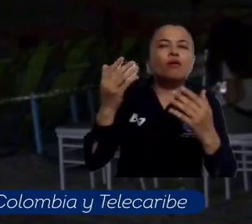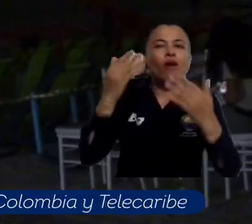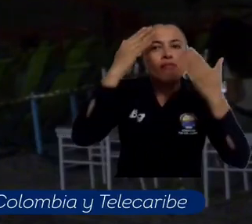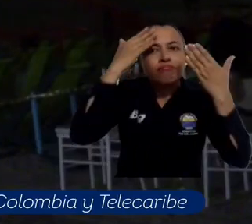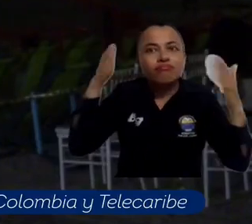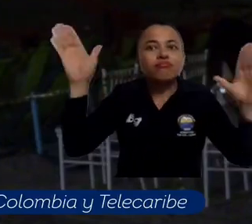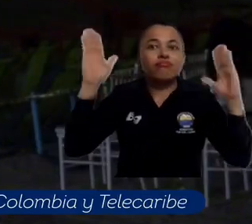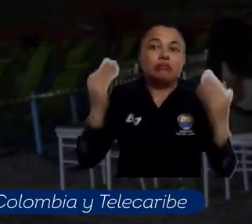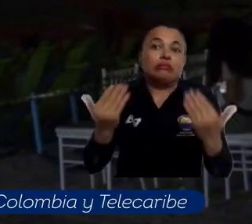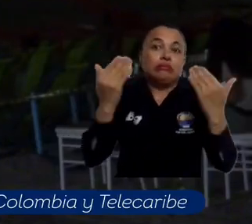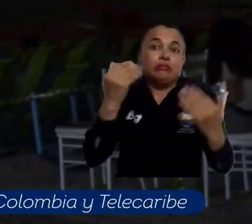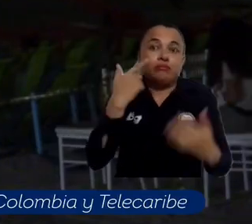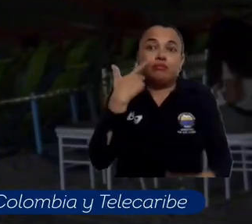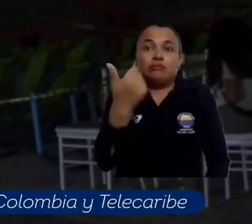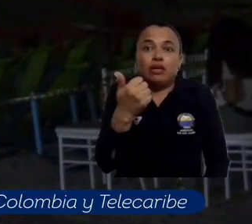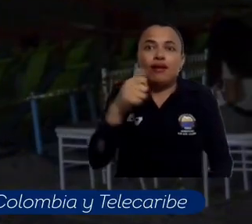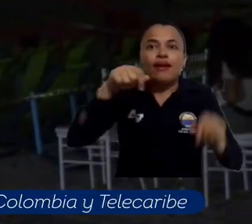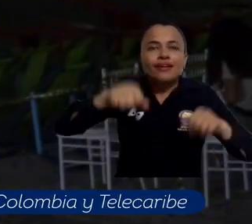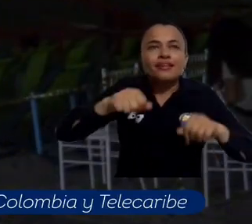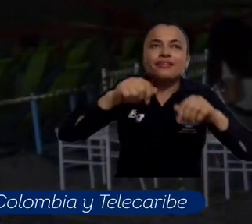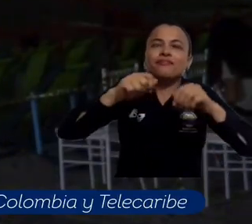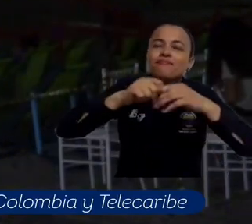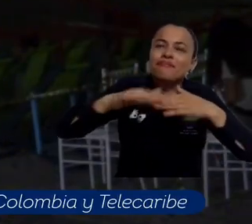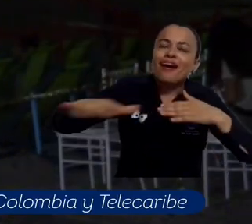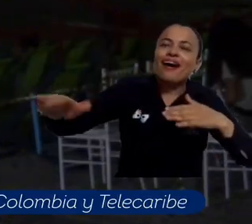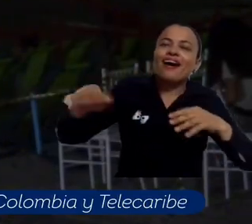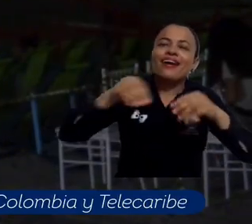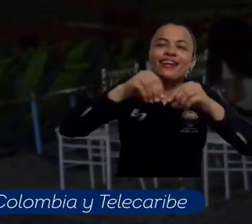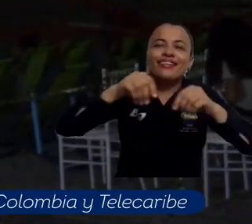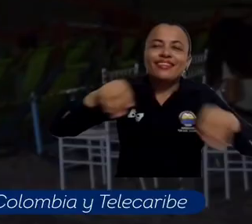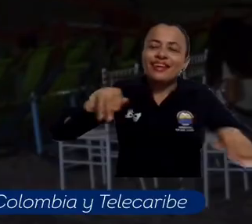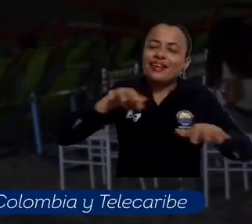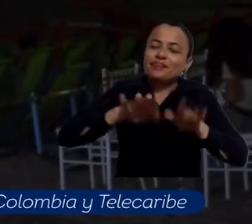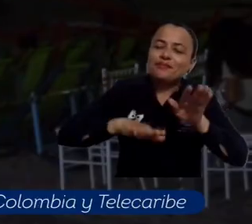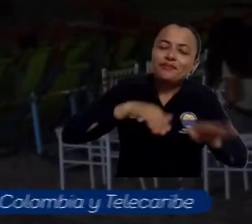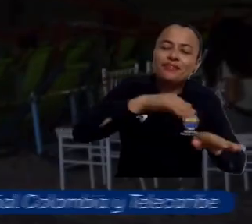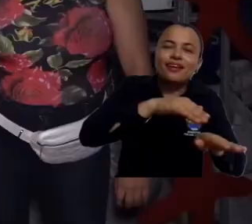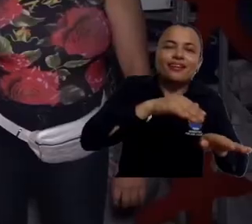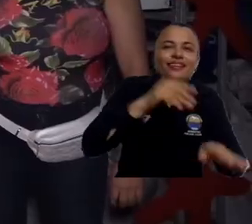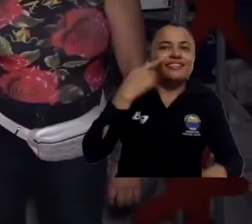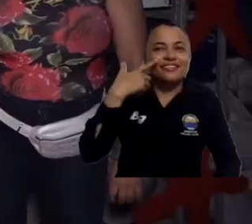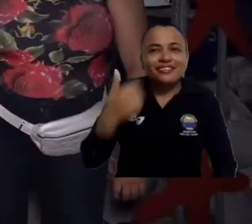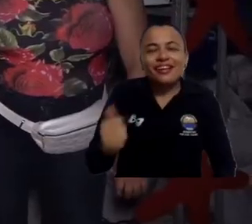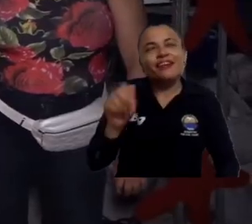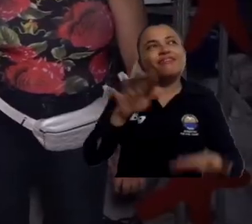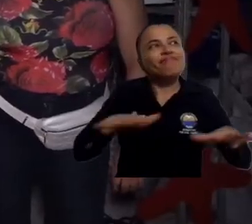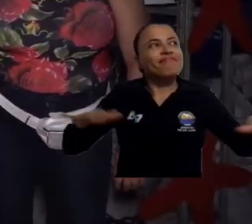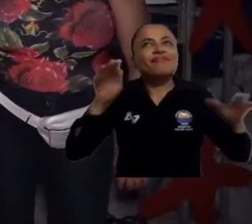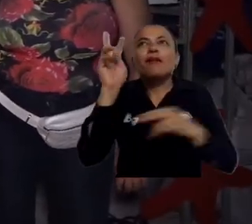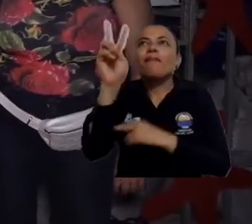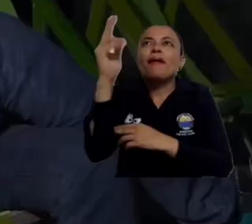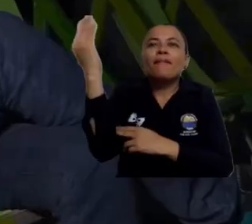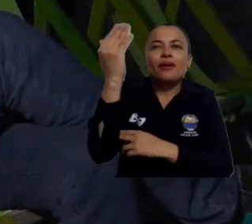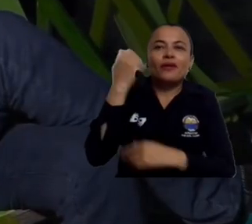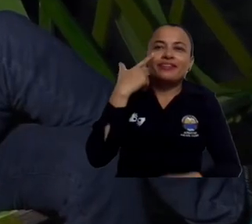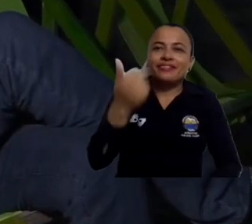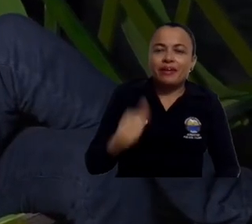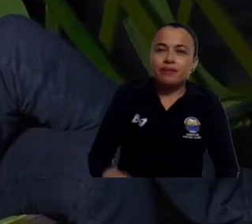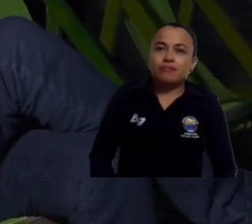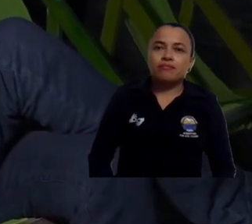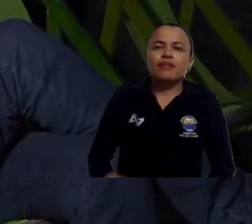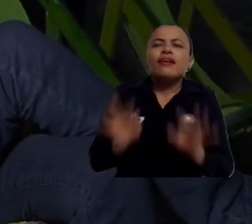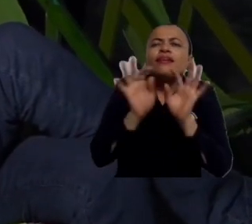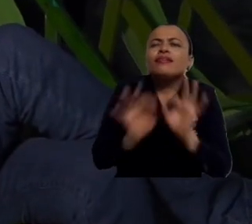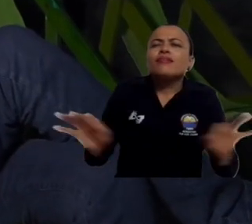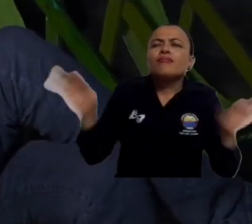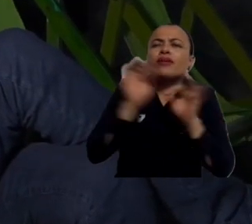parece maravilloso. Así que, y además aquí en el mar, con la arena en los pies, me parece encantador que se vean películas en estos espacios. Es importante